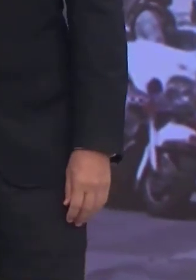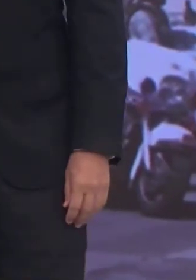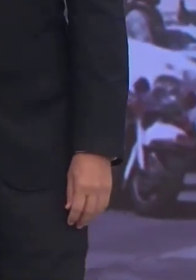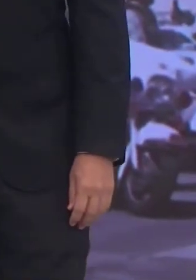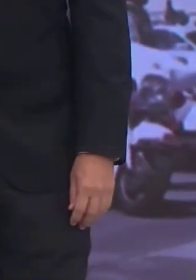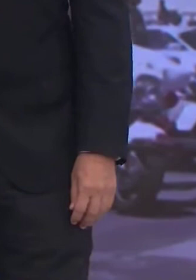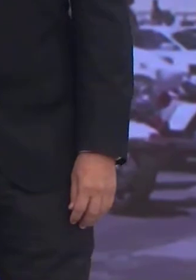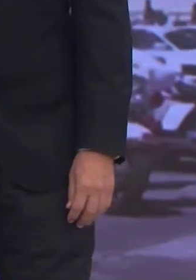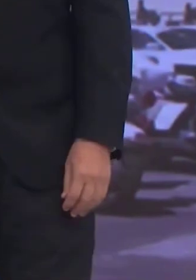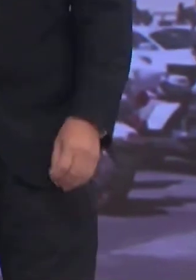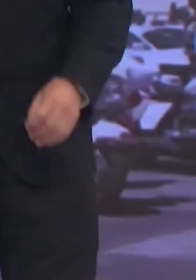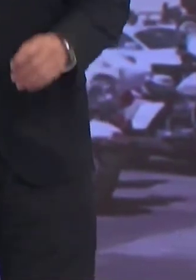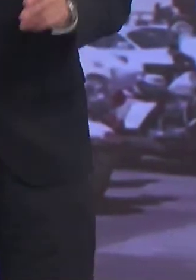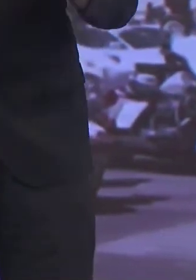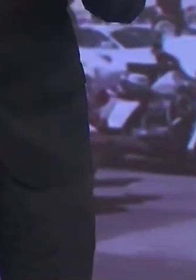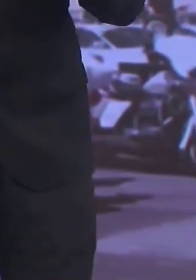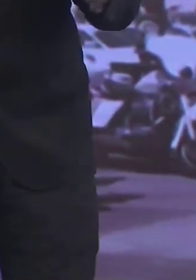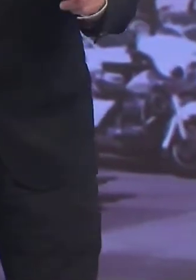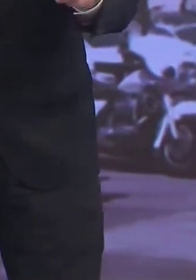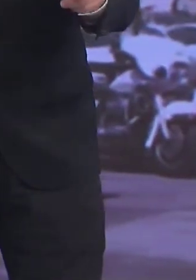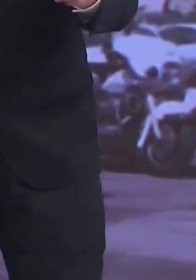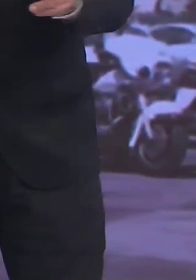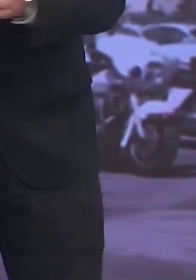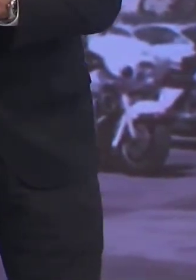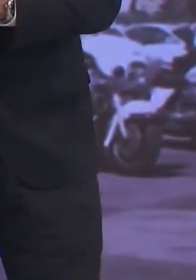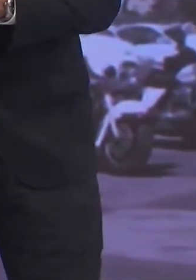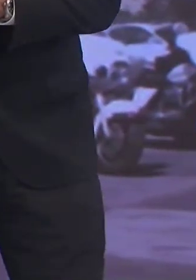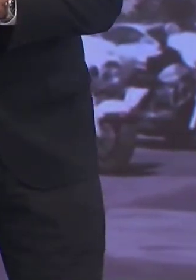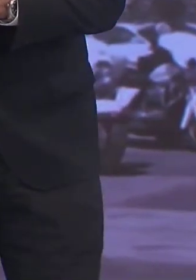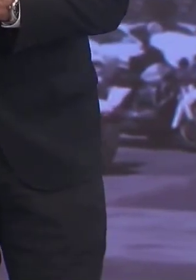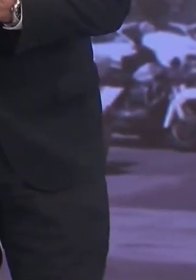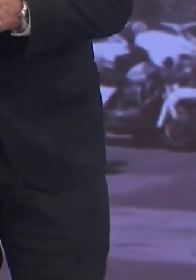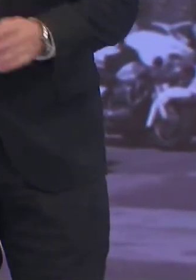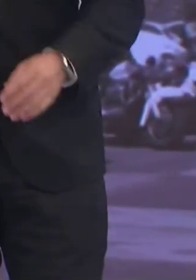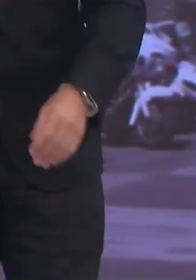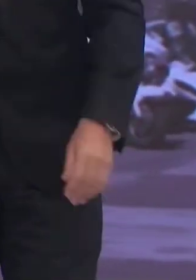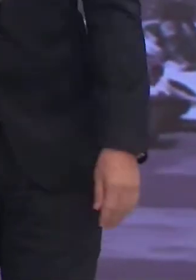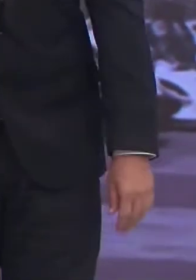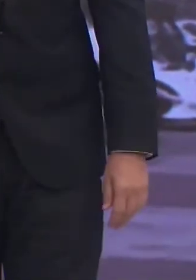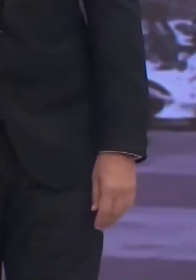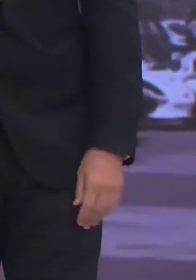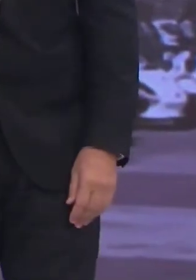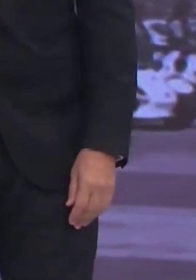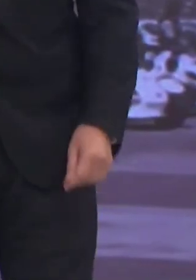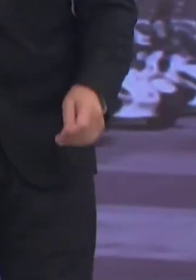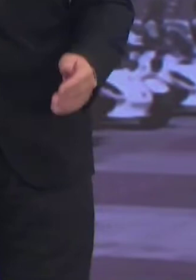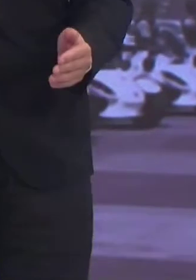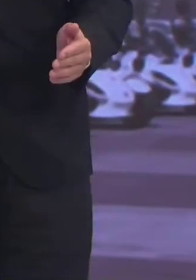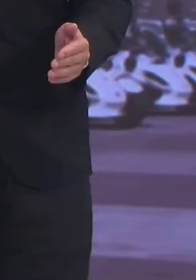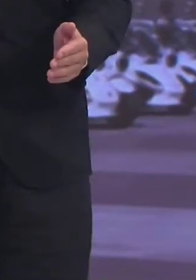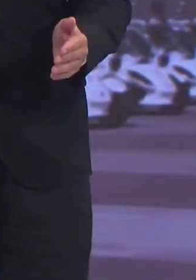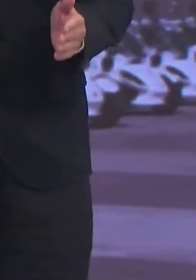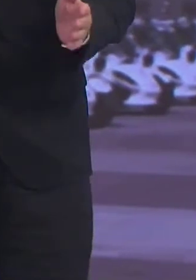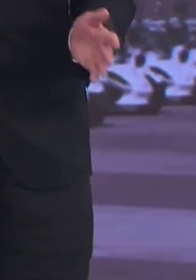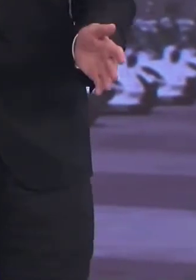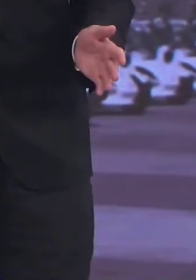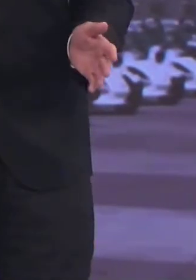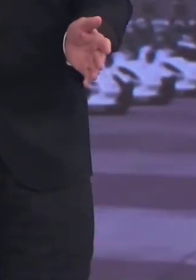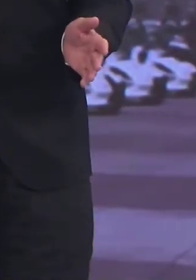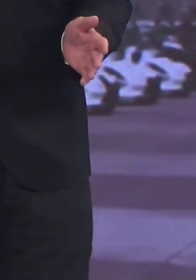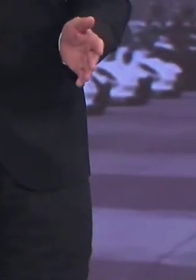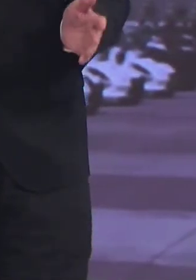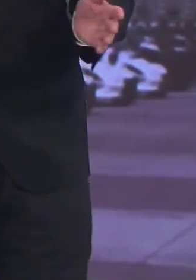señaló que habían estado esperando desde que les dieron tareas de seguridad nacional que hubiera un marco legal para no